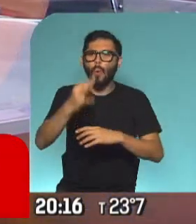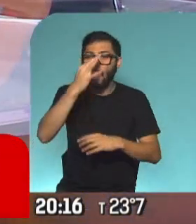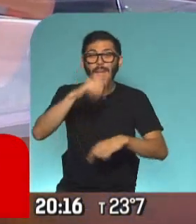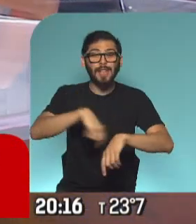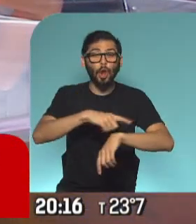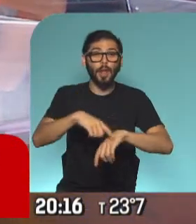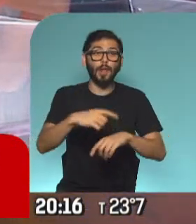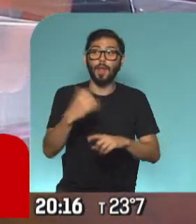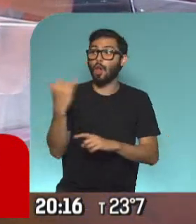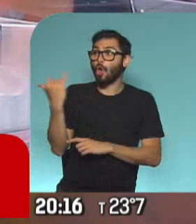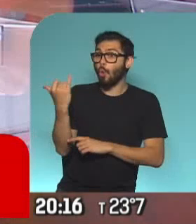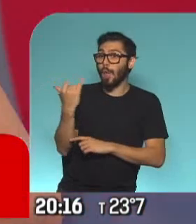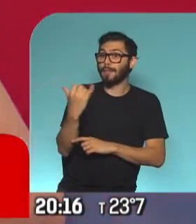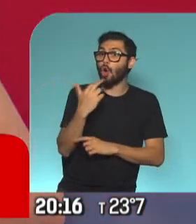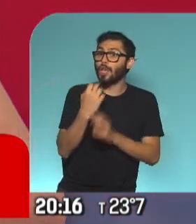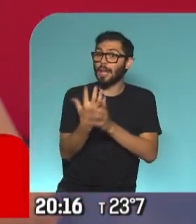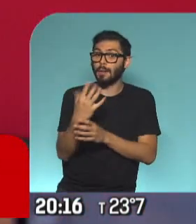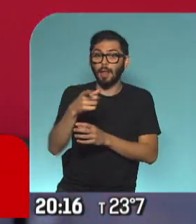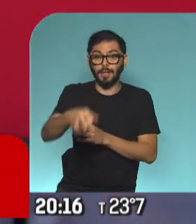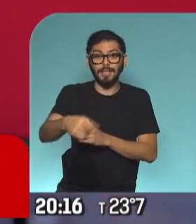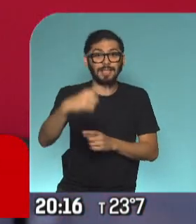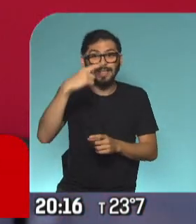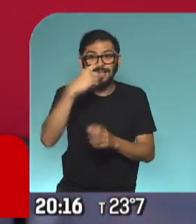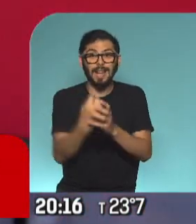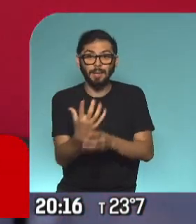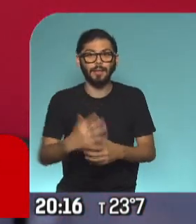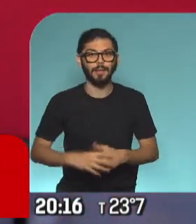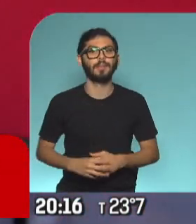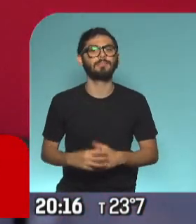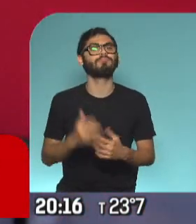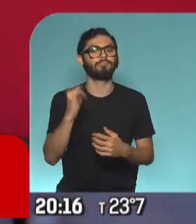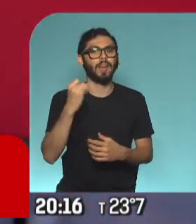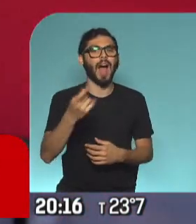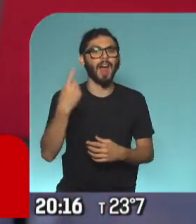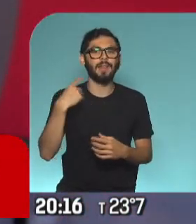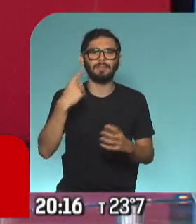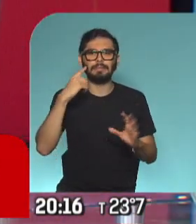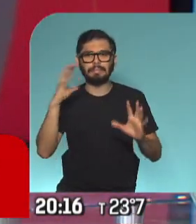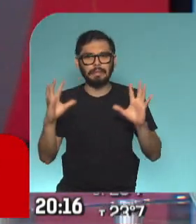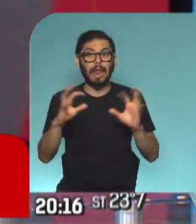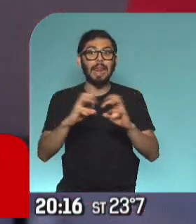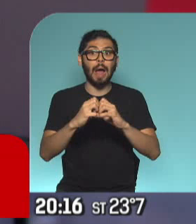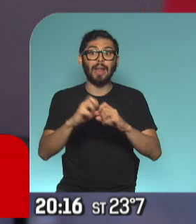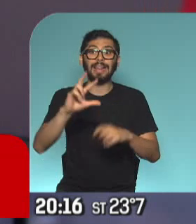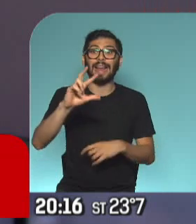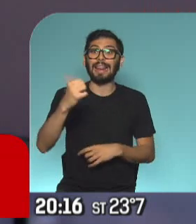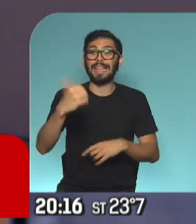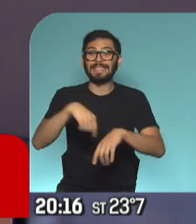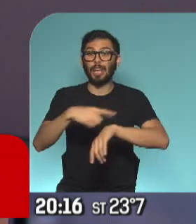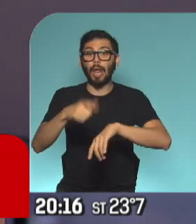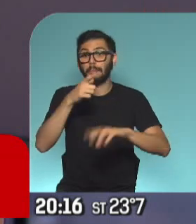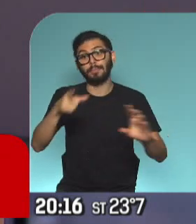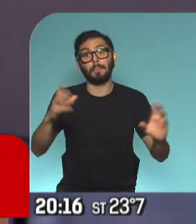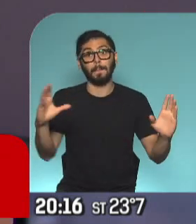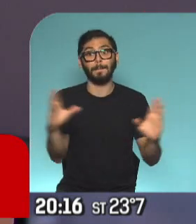del jueves a pasada las 7 de hoy. Sí, bueno, teniendo en cuenta que primero se hablaba hasta de un debate de 36 horas, sí, fue, diría que un